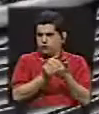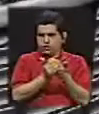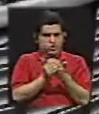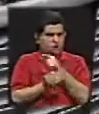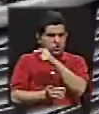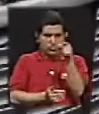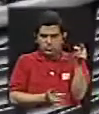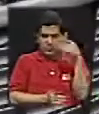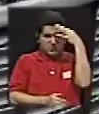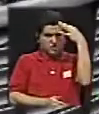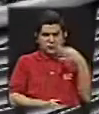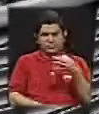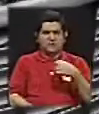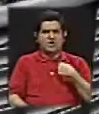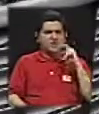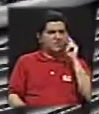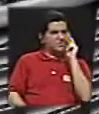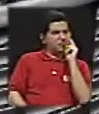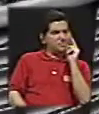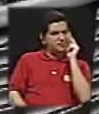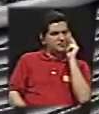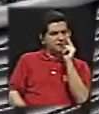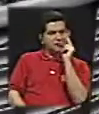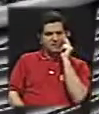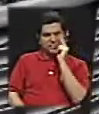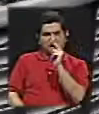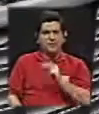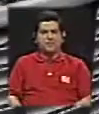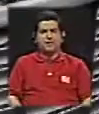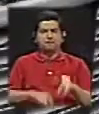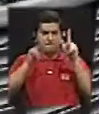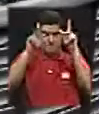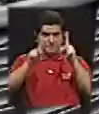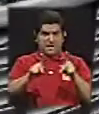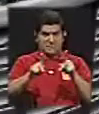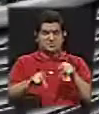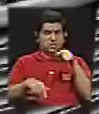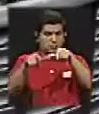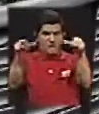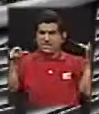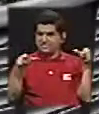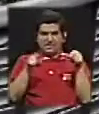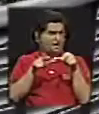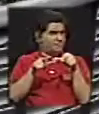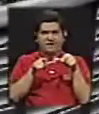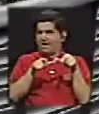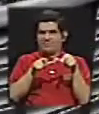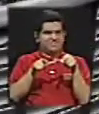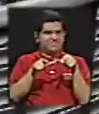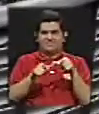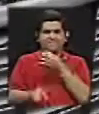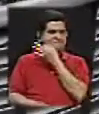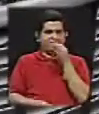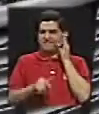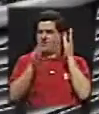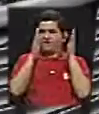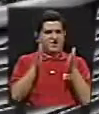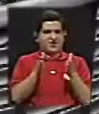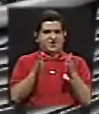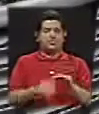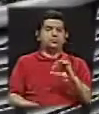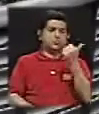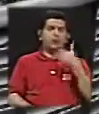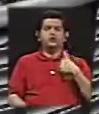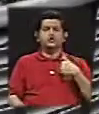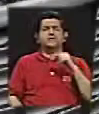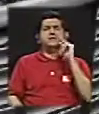ser, creo que no, lo que yo vi es que no todos los ocupantes de esa zona son finqueros, es decir, hay otros que